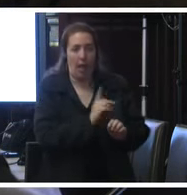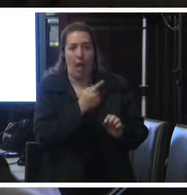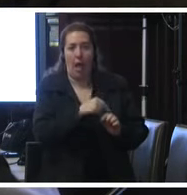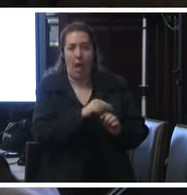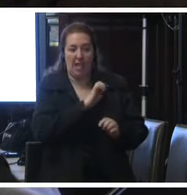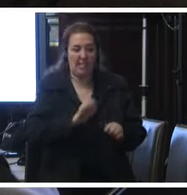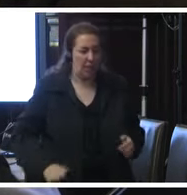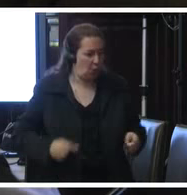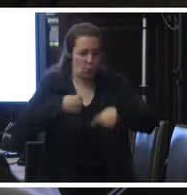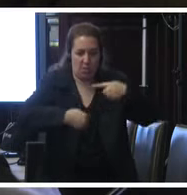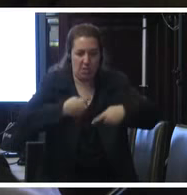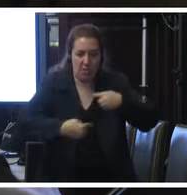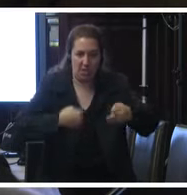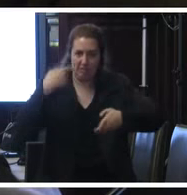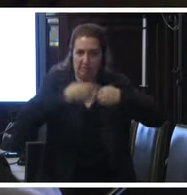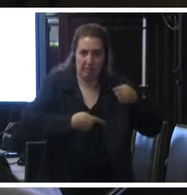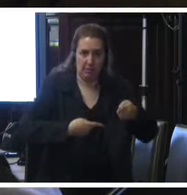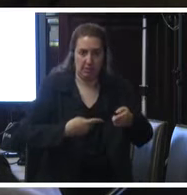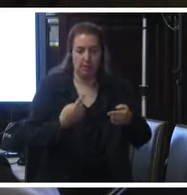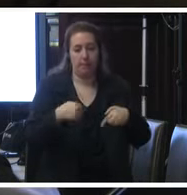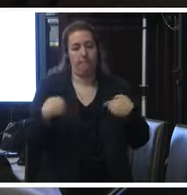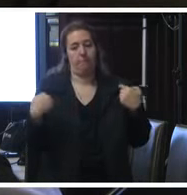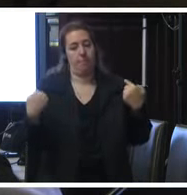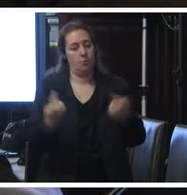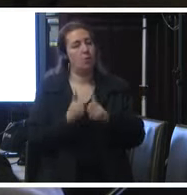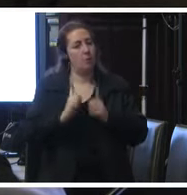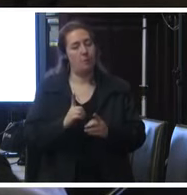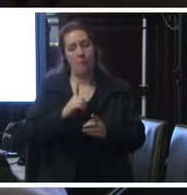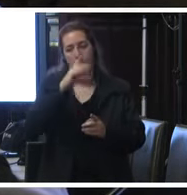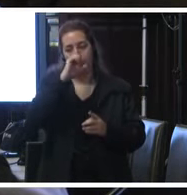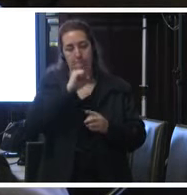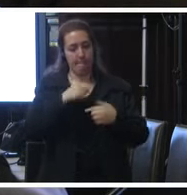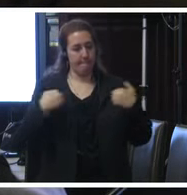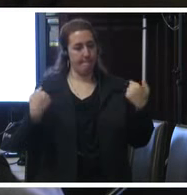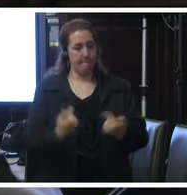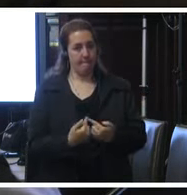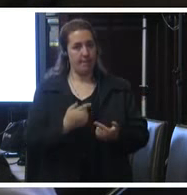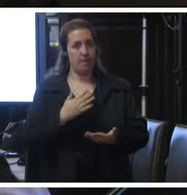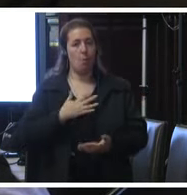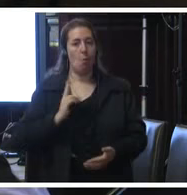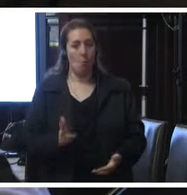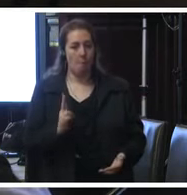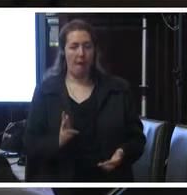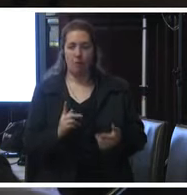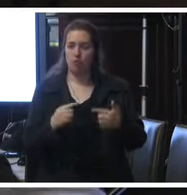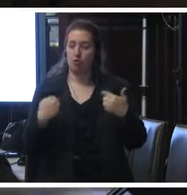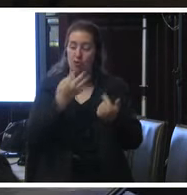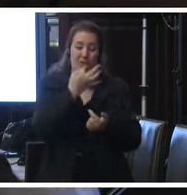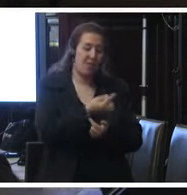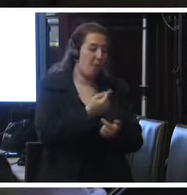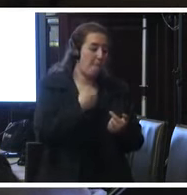mismos, y tenemos que sostenernos como seres humanos. Yo le digo a mi hija, cuando yo trato